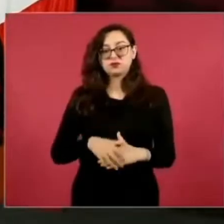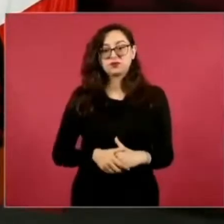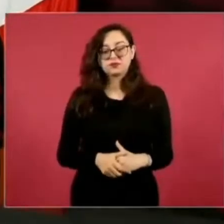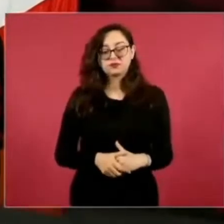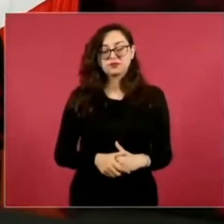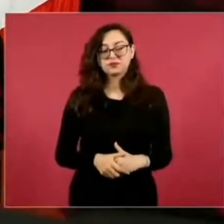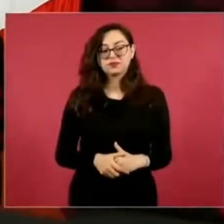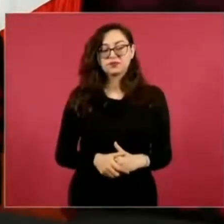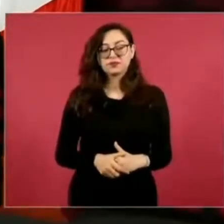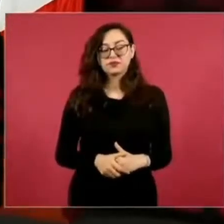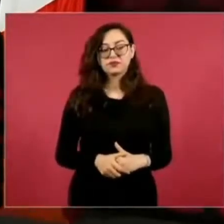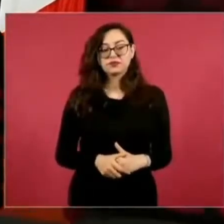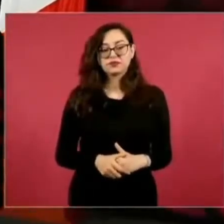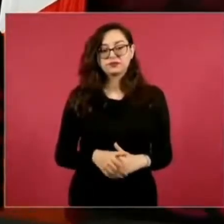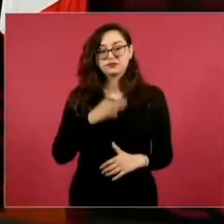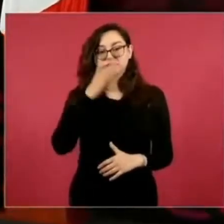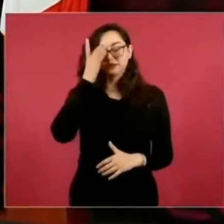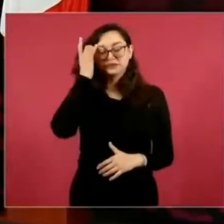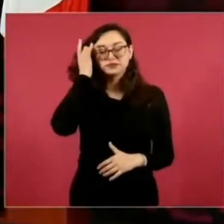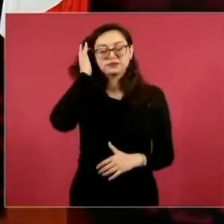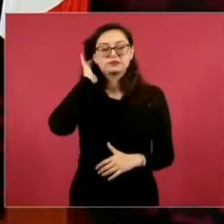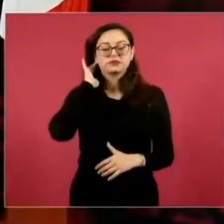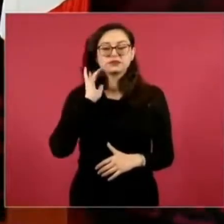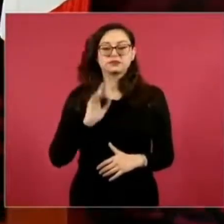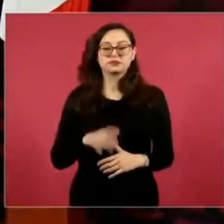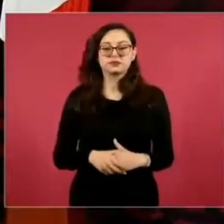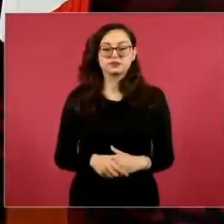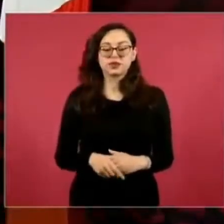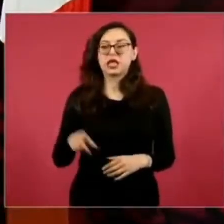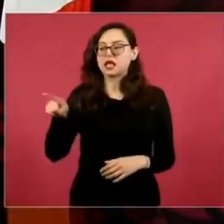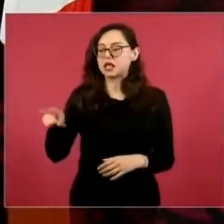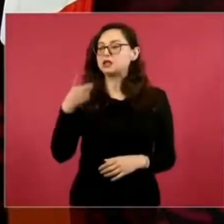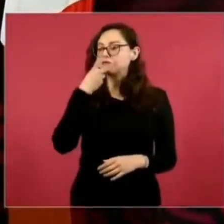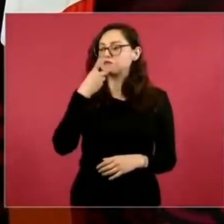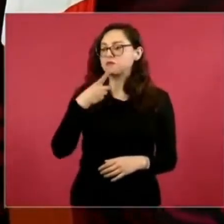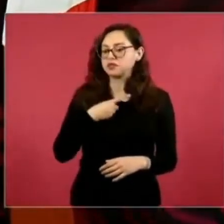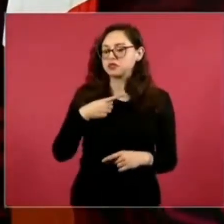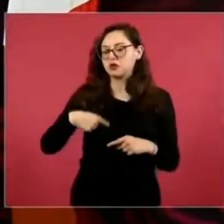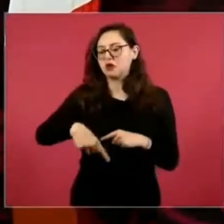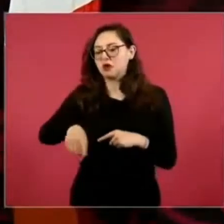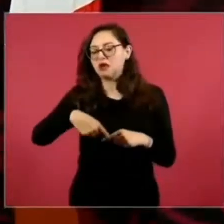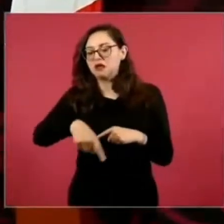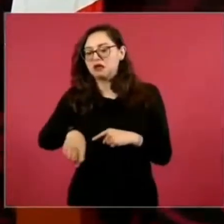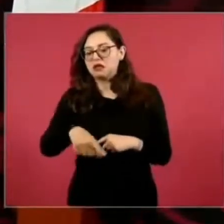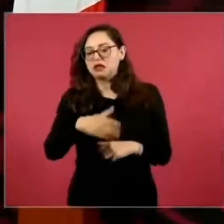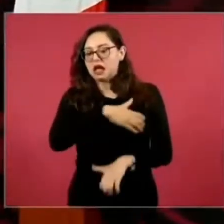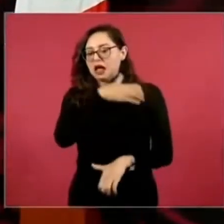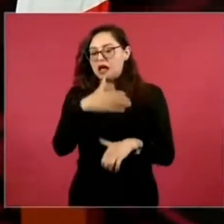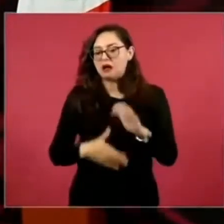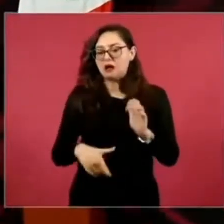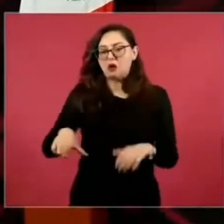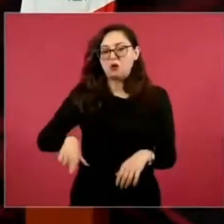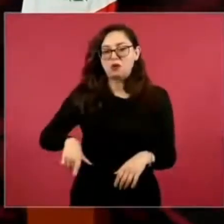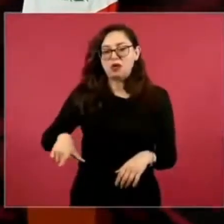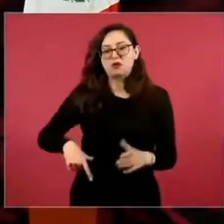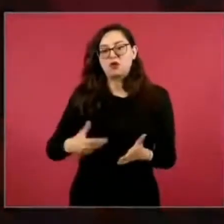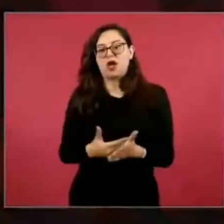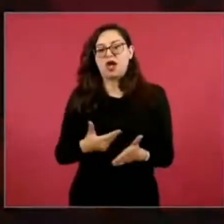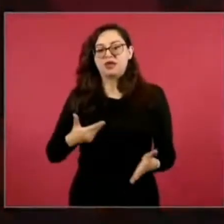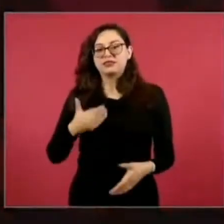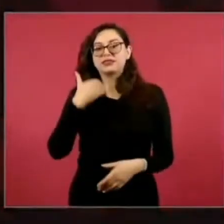Y quiere venir, dice que antes de que yo termine, porque me quiere